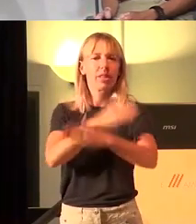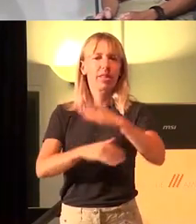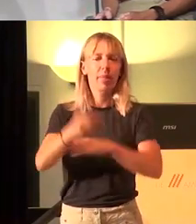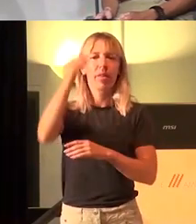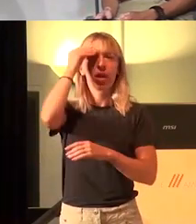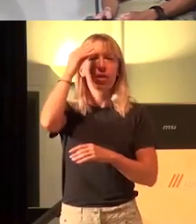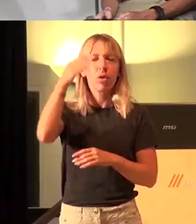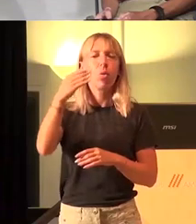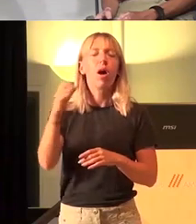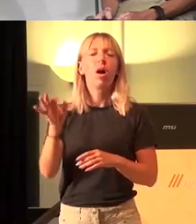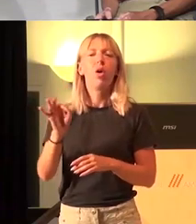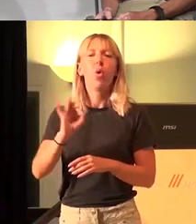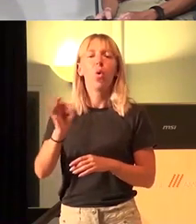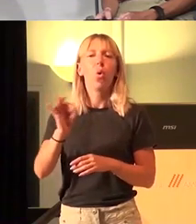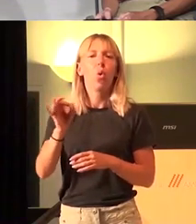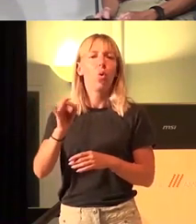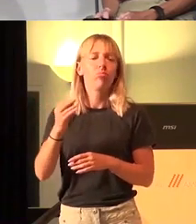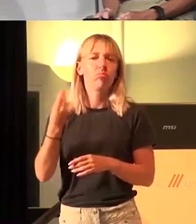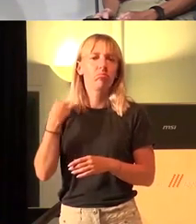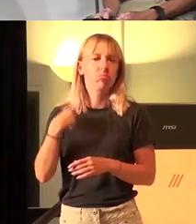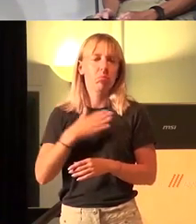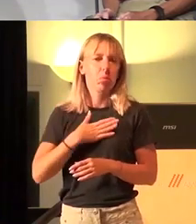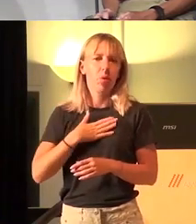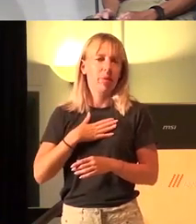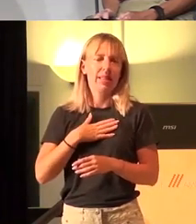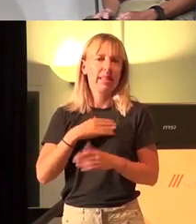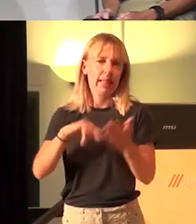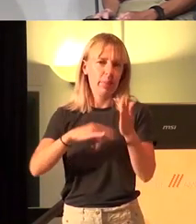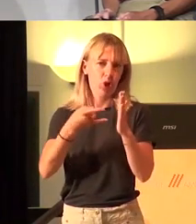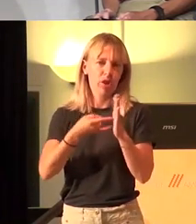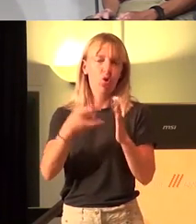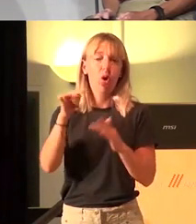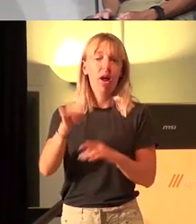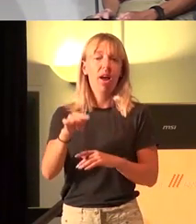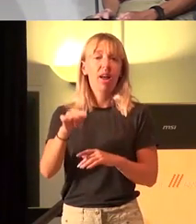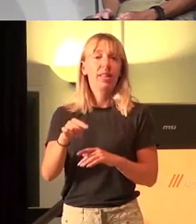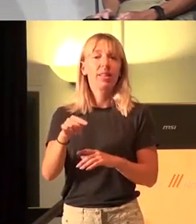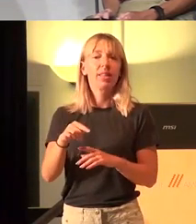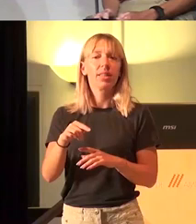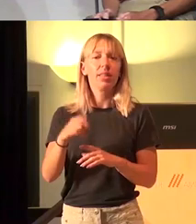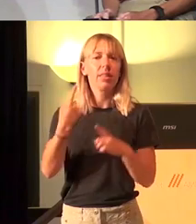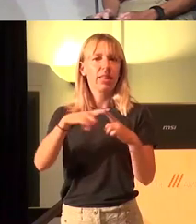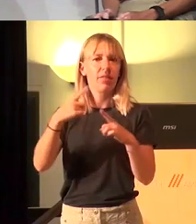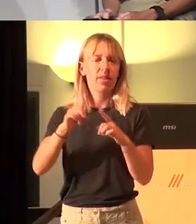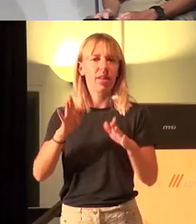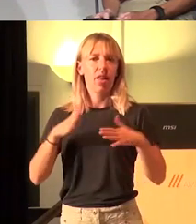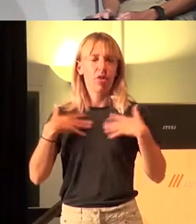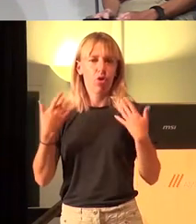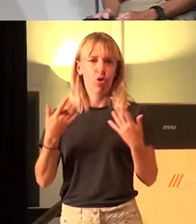discapacidad intelectual o las propias de Empower Parents. Y aquí ha habido diferentes